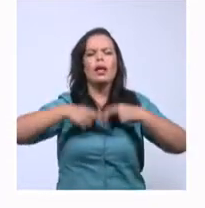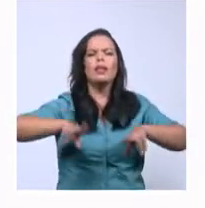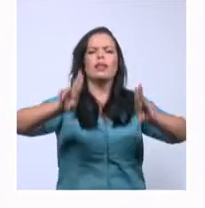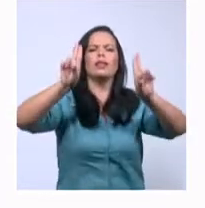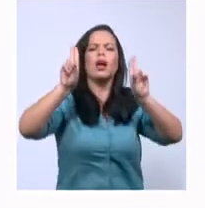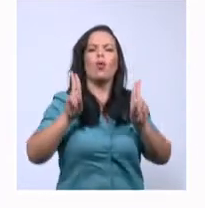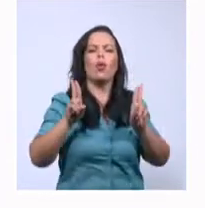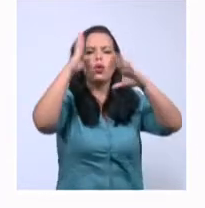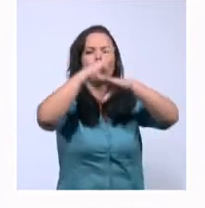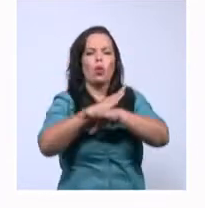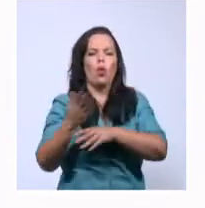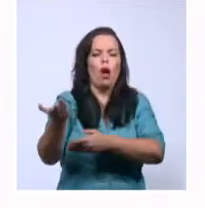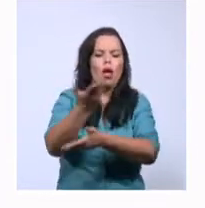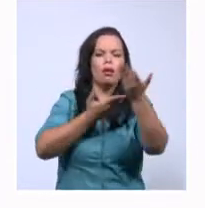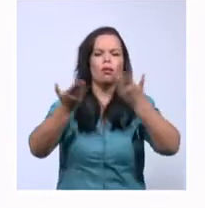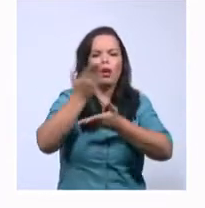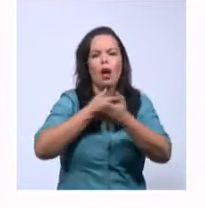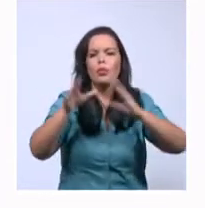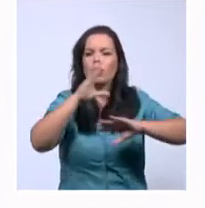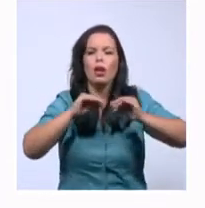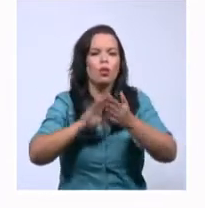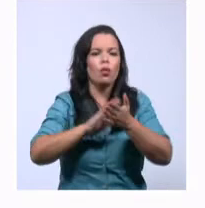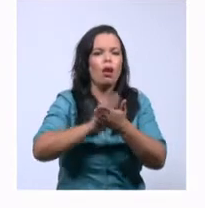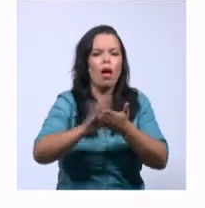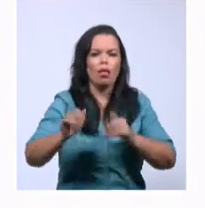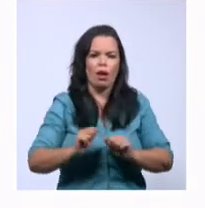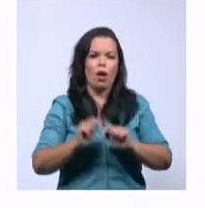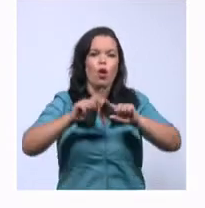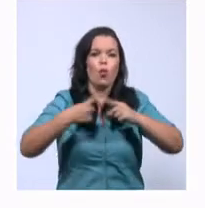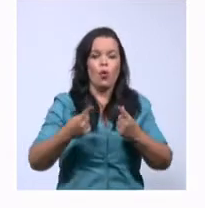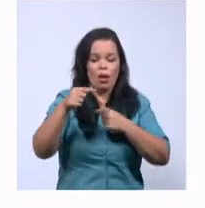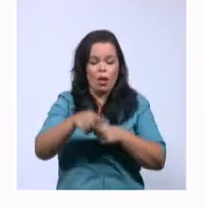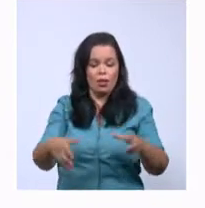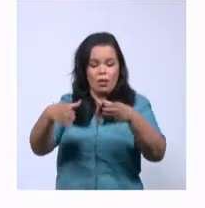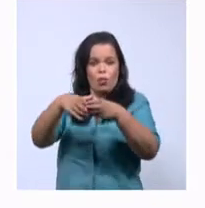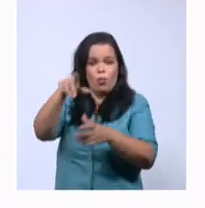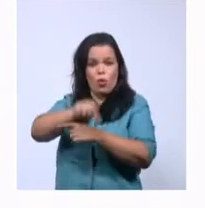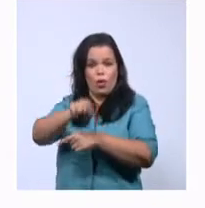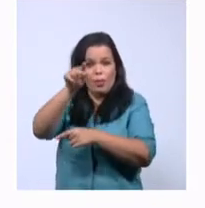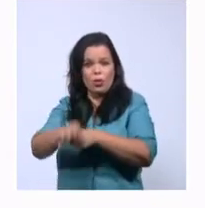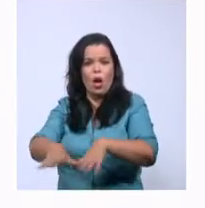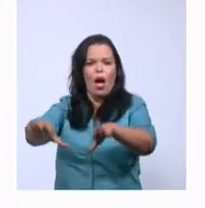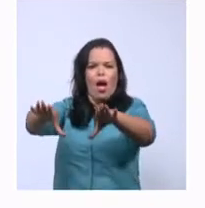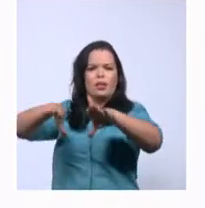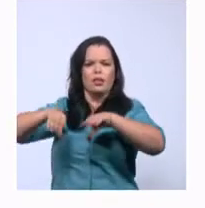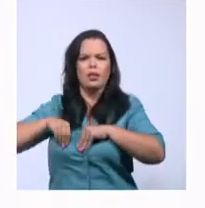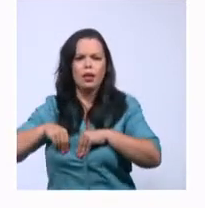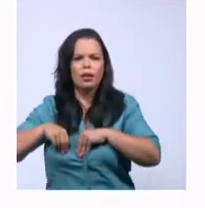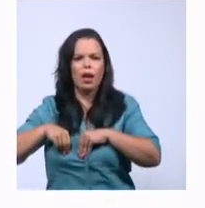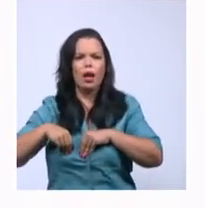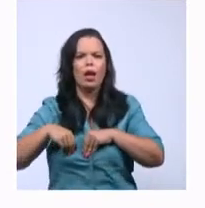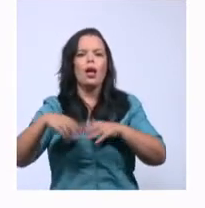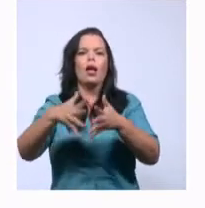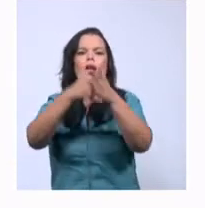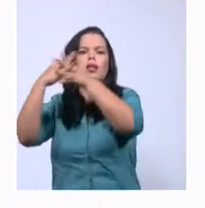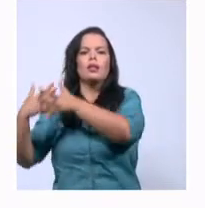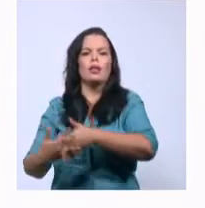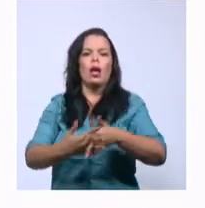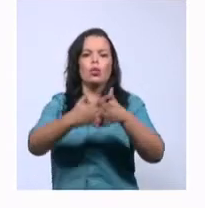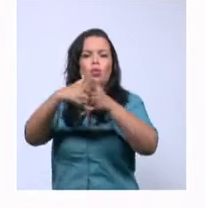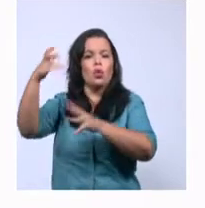reciben financiamiento, apoyo logístico y respaldo propagandístico del gobierno de los Estados